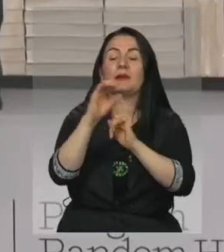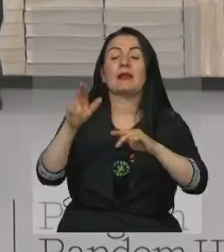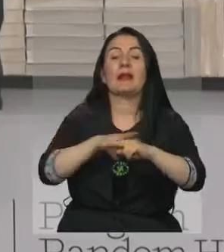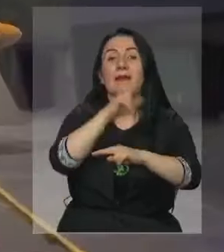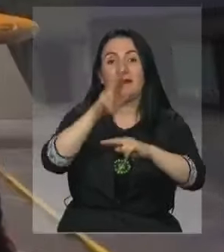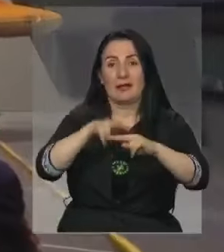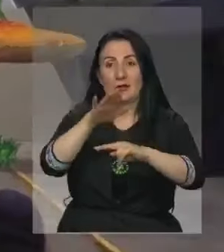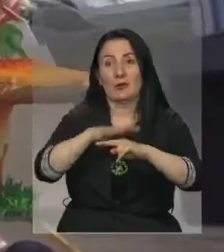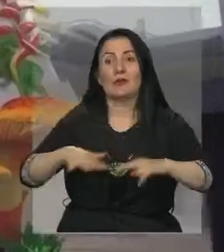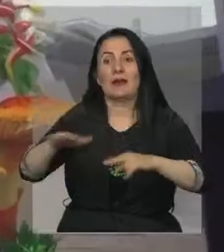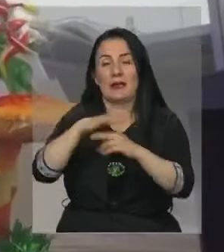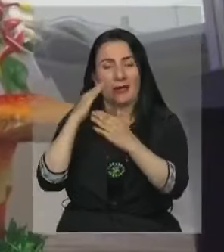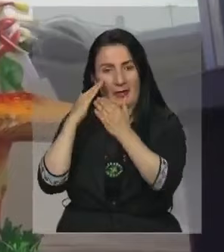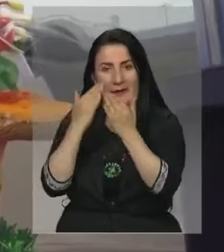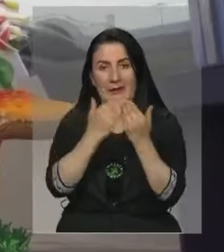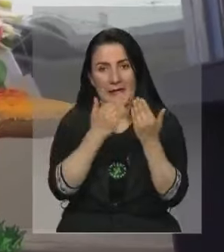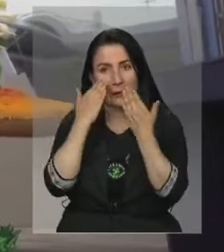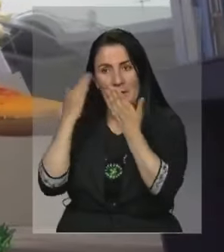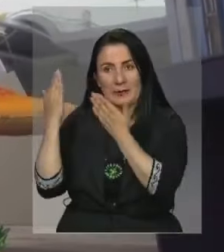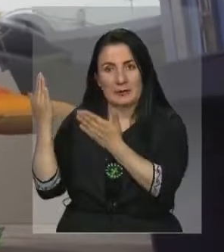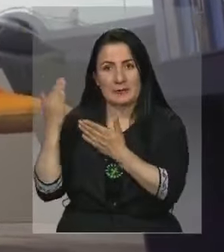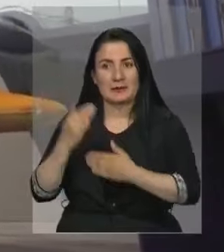naturaleza y, como no, la literatura.